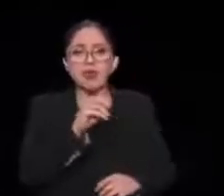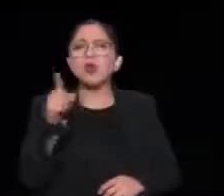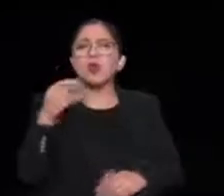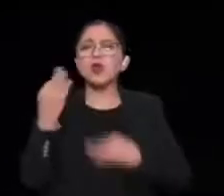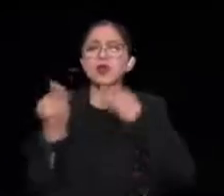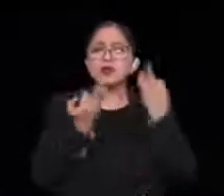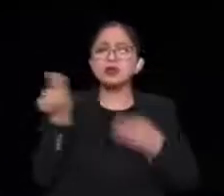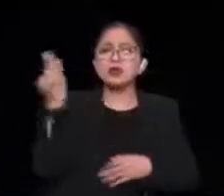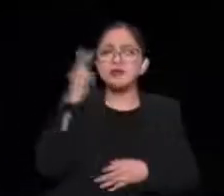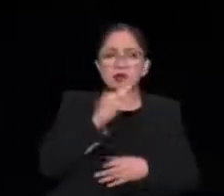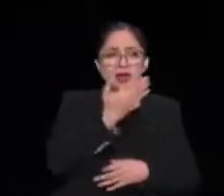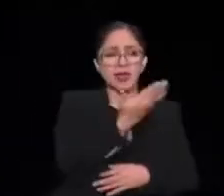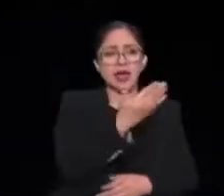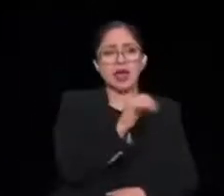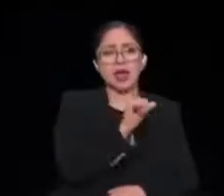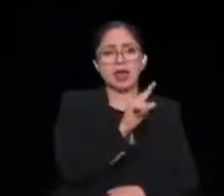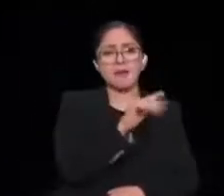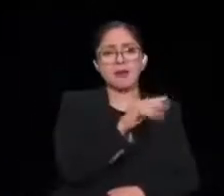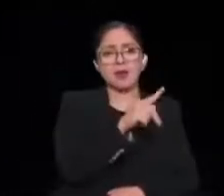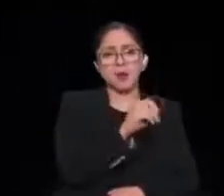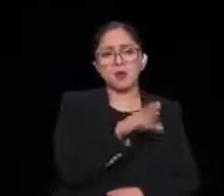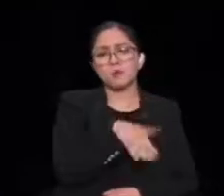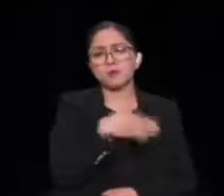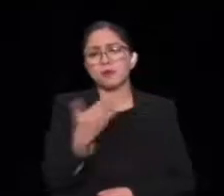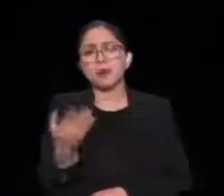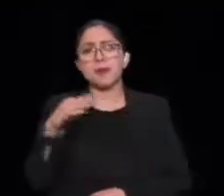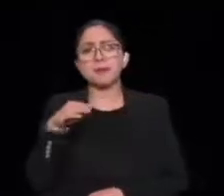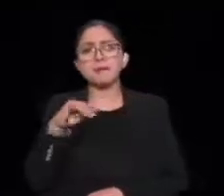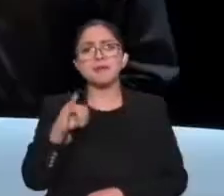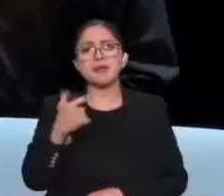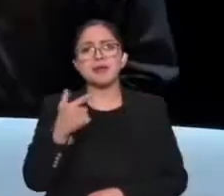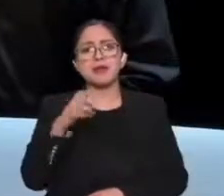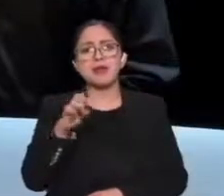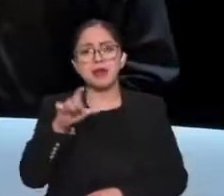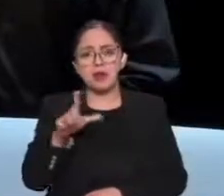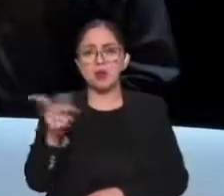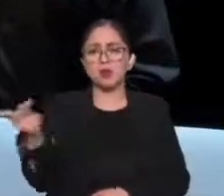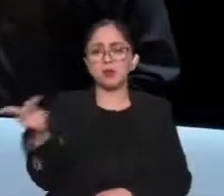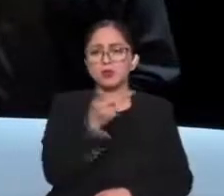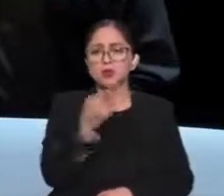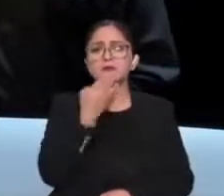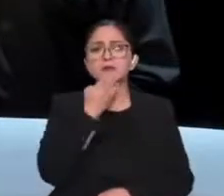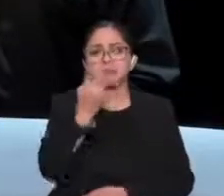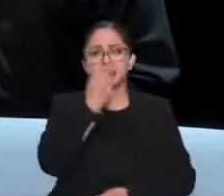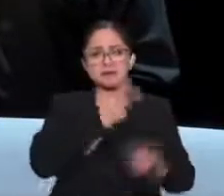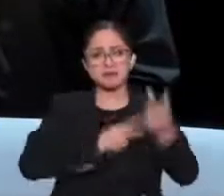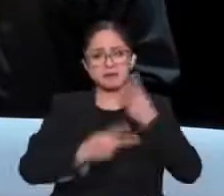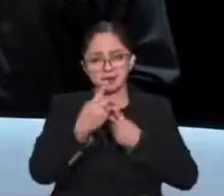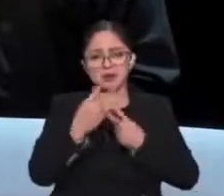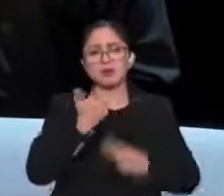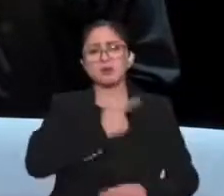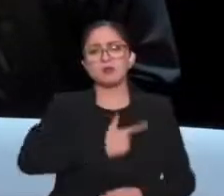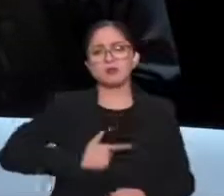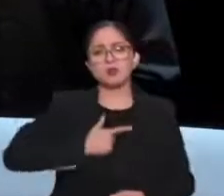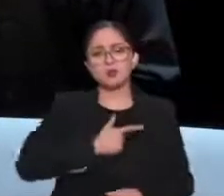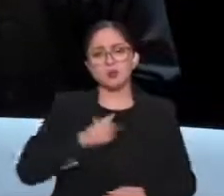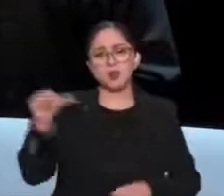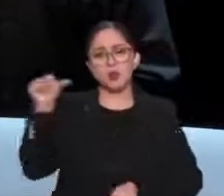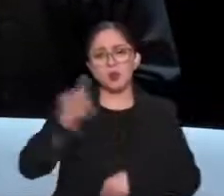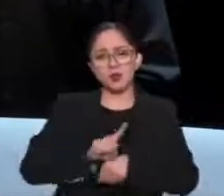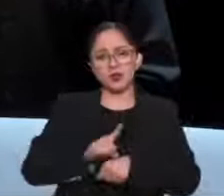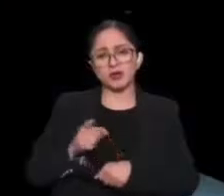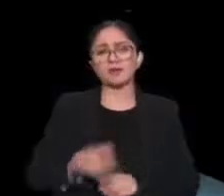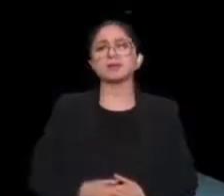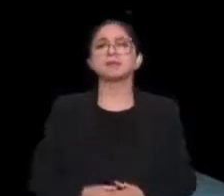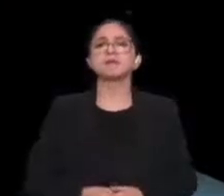están con nosotros Alberto Escorcia y Miguel Elorza, a quienes le damos la bienvenida. Alberto, Miguel, qué gusto recibirlos. ¿Cómo les va?